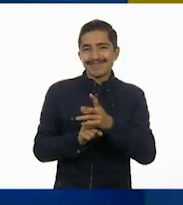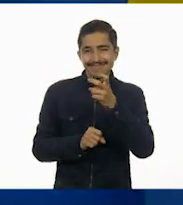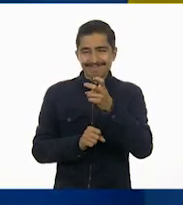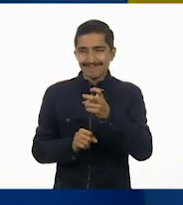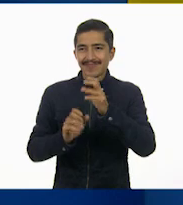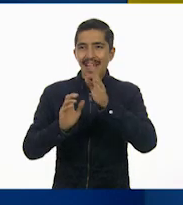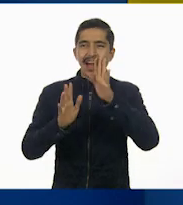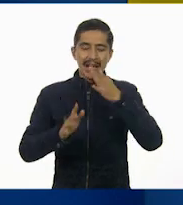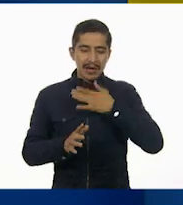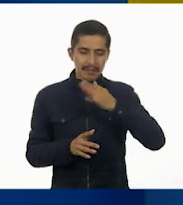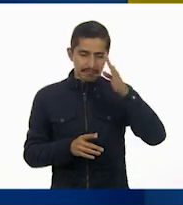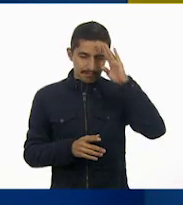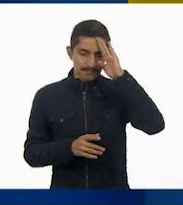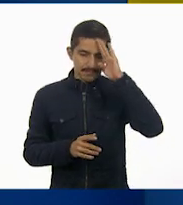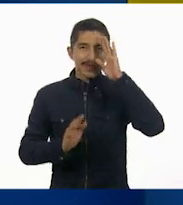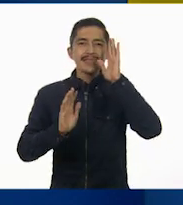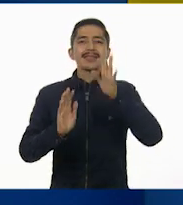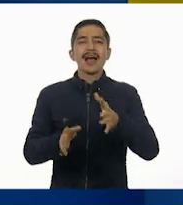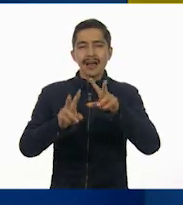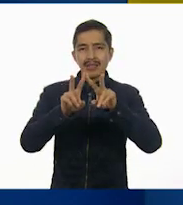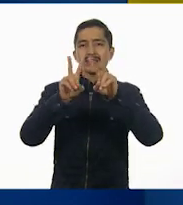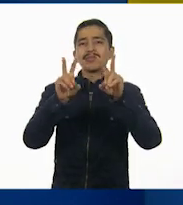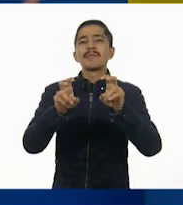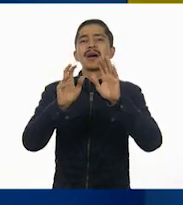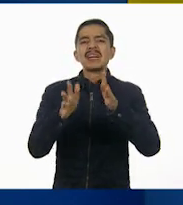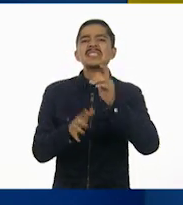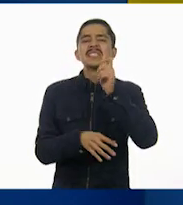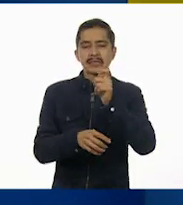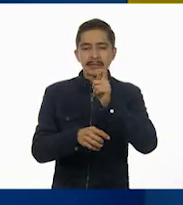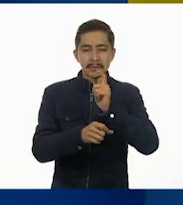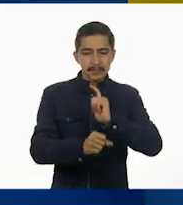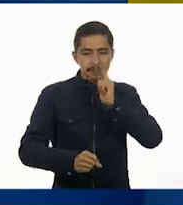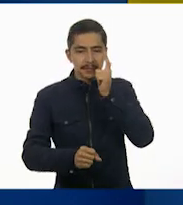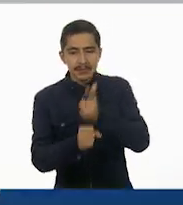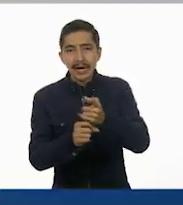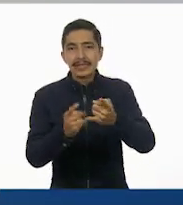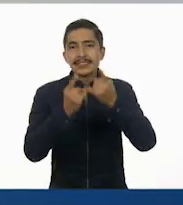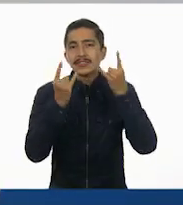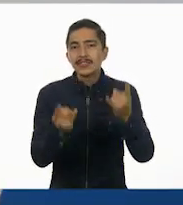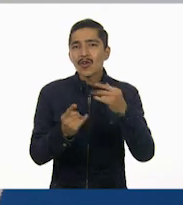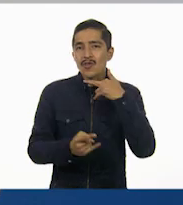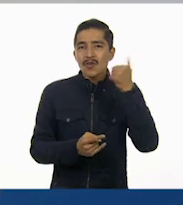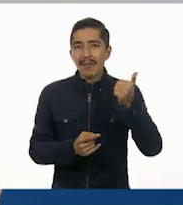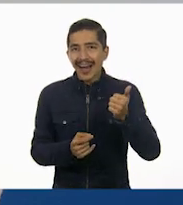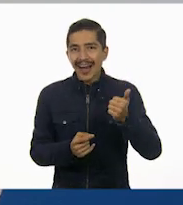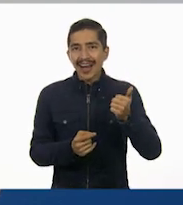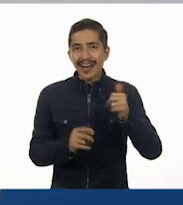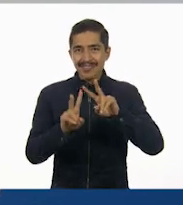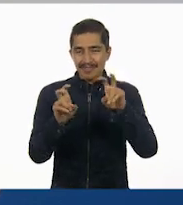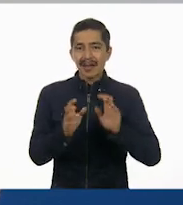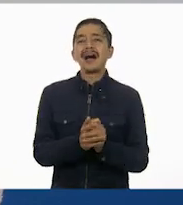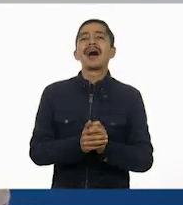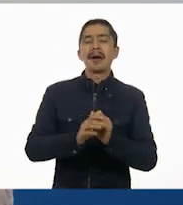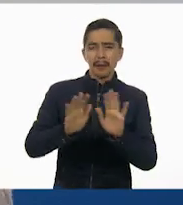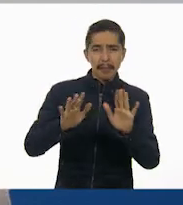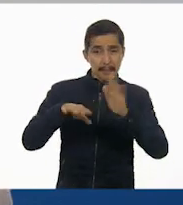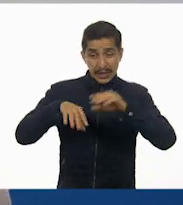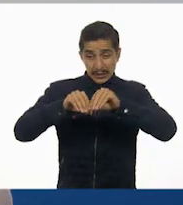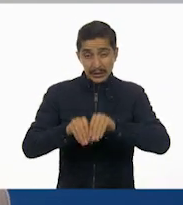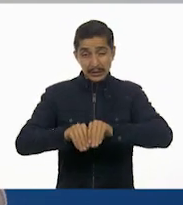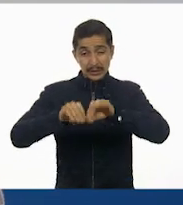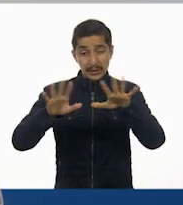Nosotras ya pensamos en un título, Descubriendo la historia de Roma. Muy bien. La claridad y concisión son